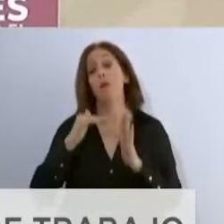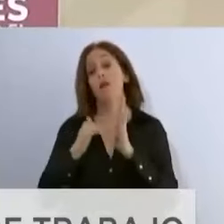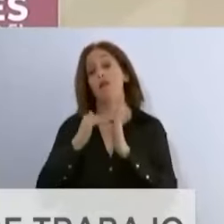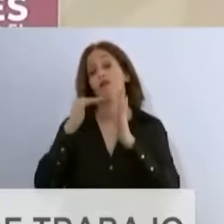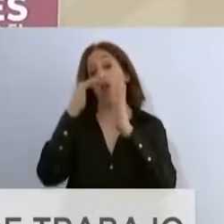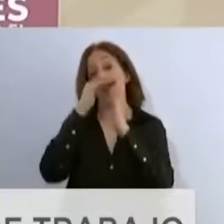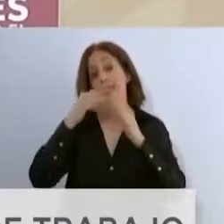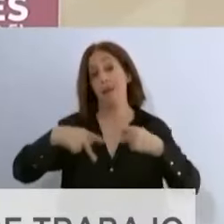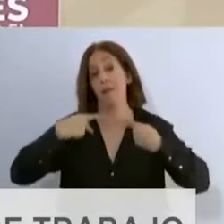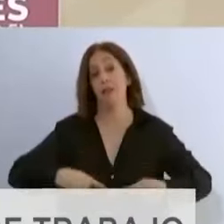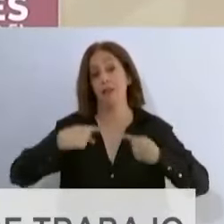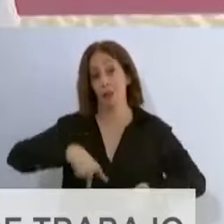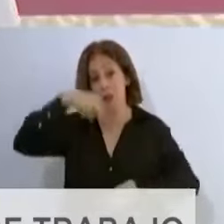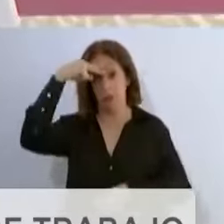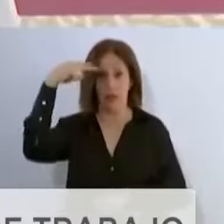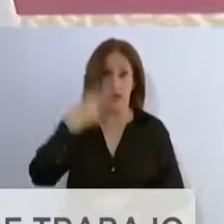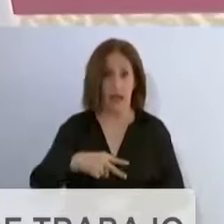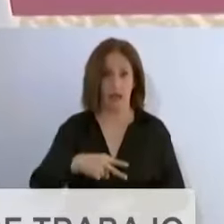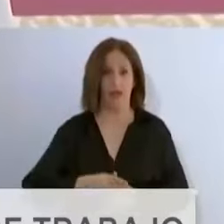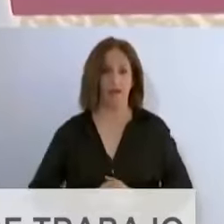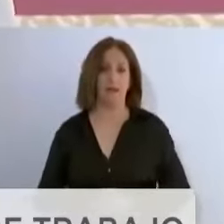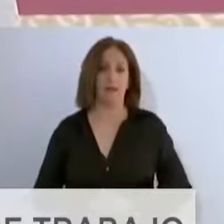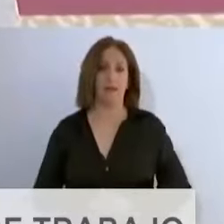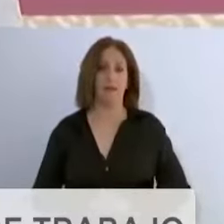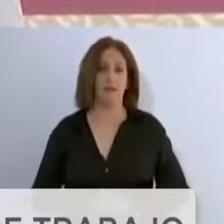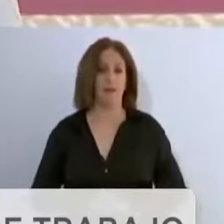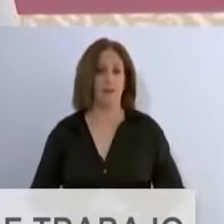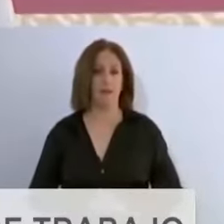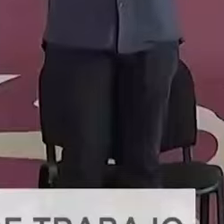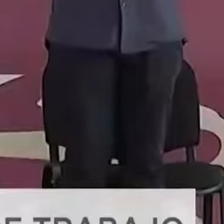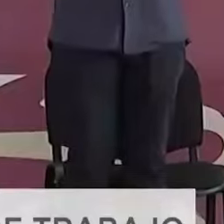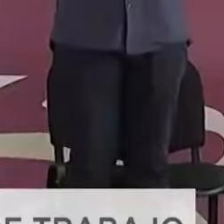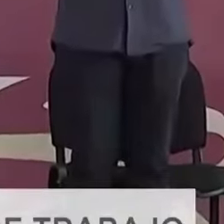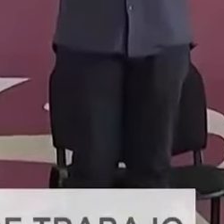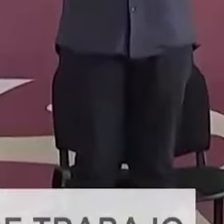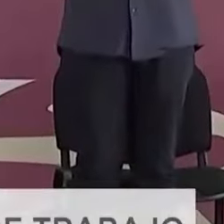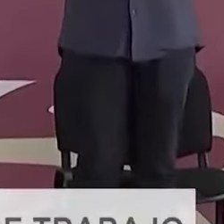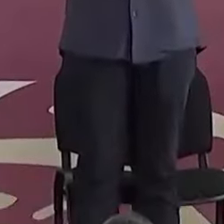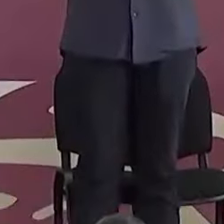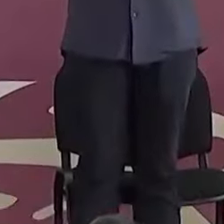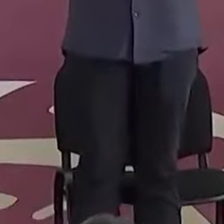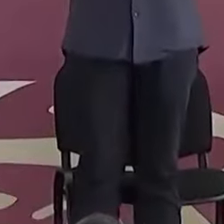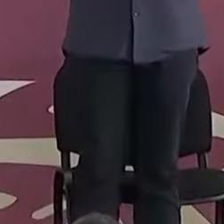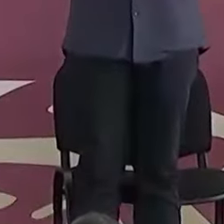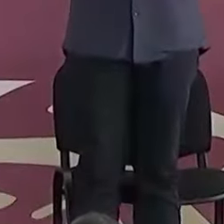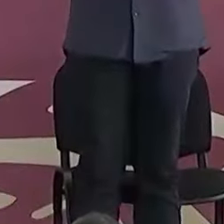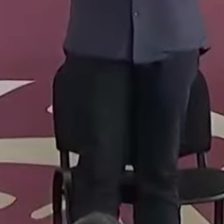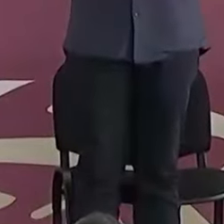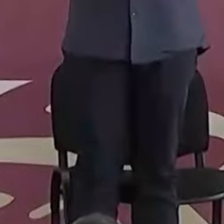gobierno federal, ha ayudado a salir de la pobreza a 100,000 mexicanos al mes. Verónica Macías, Heraldo Media